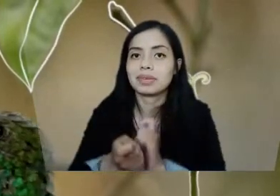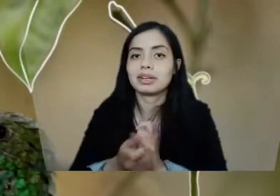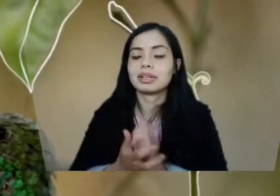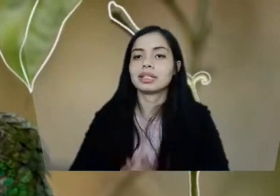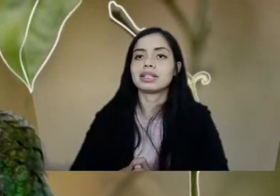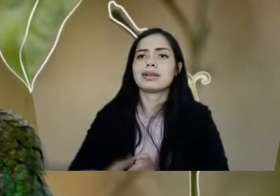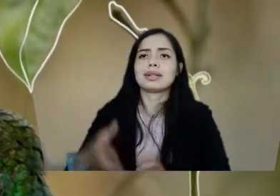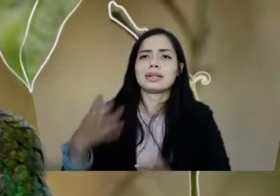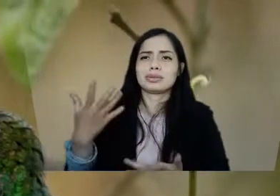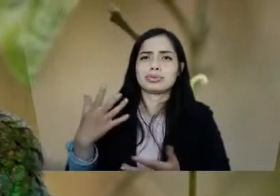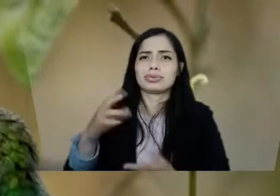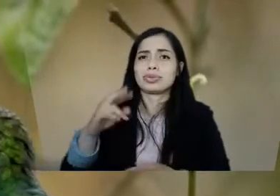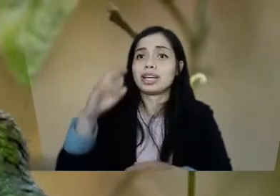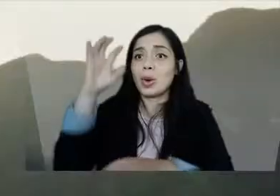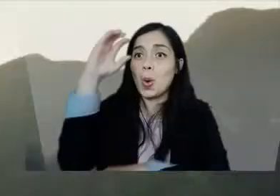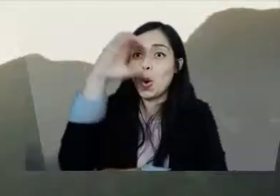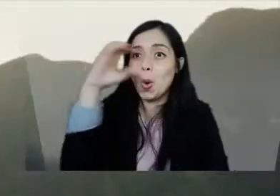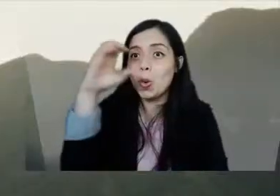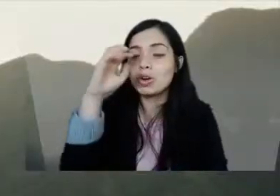aves de todo el mundo.